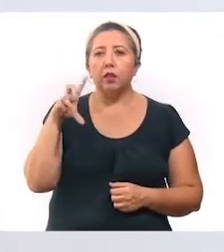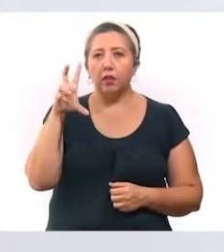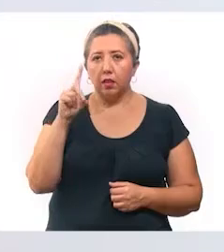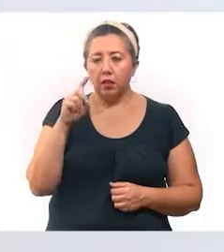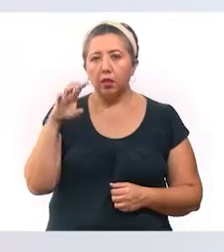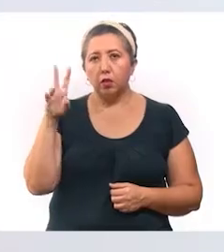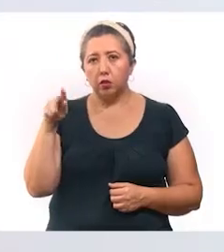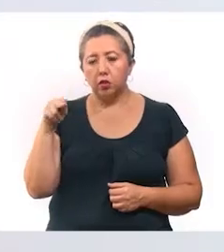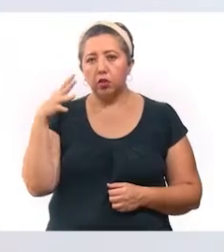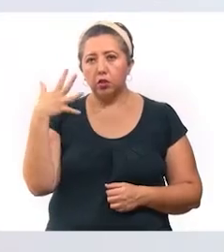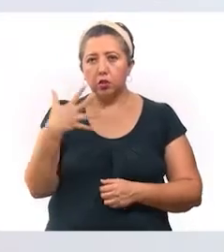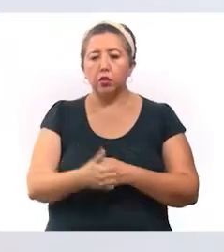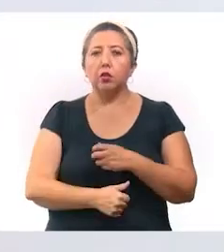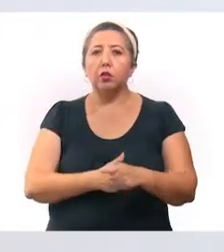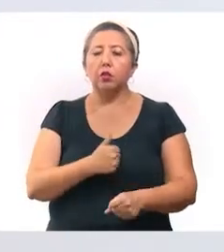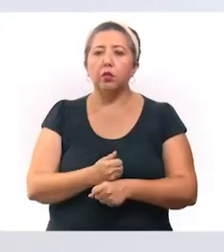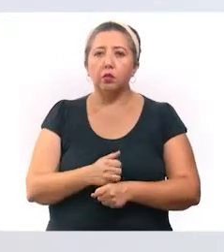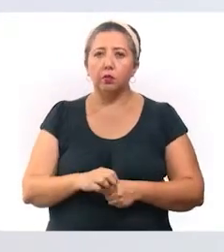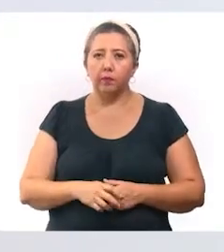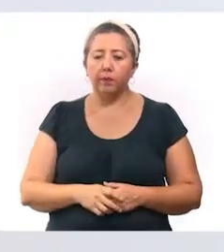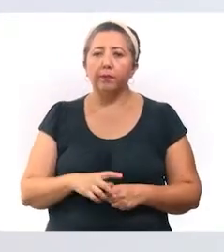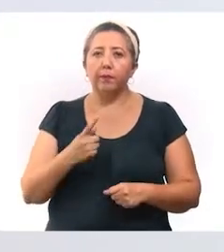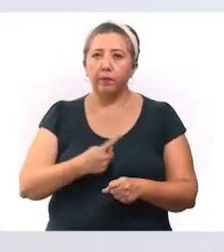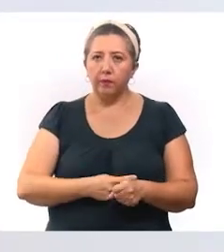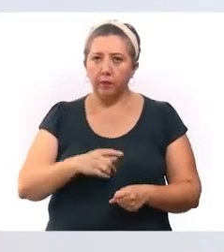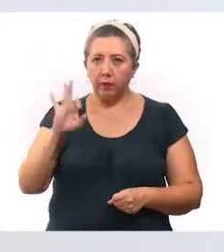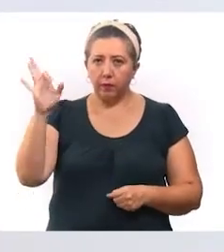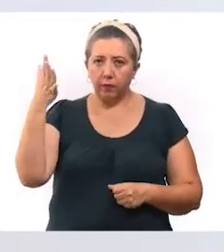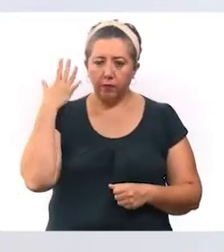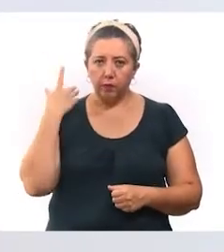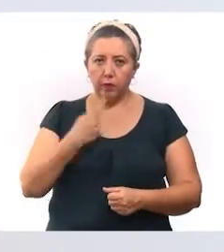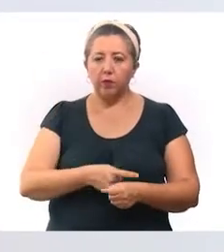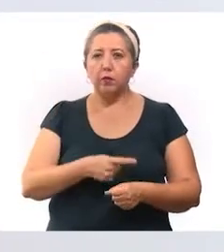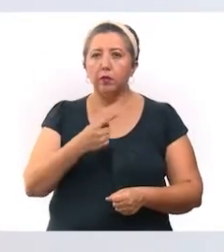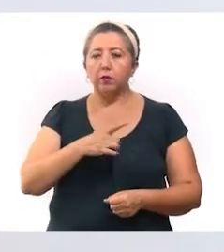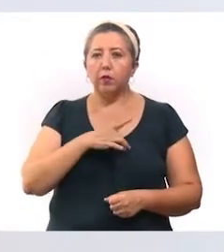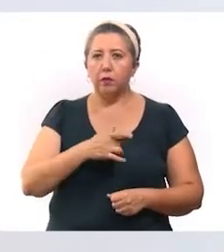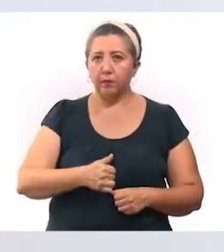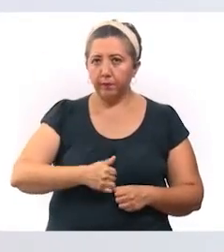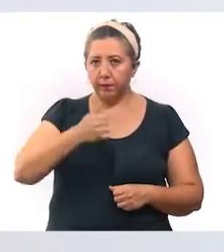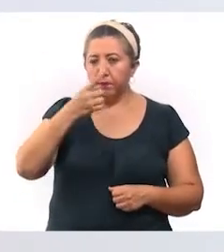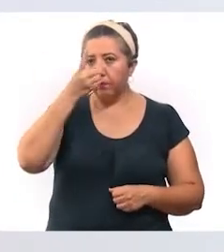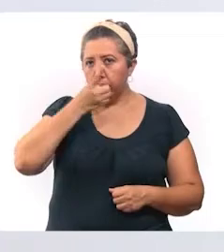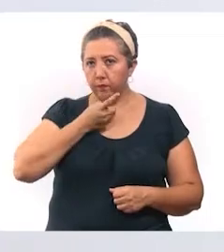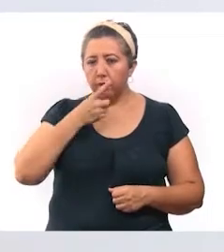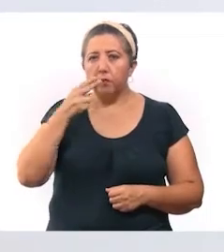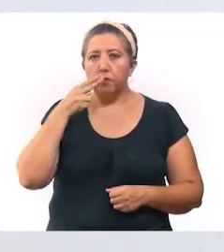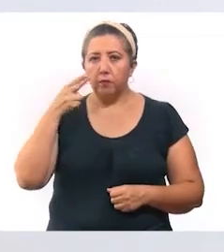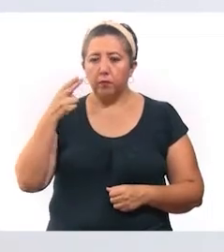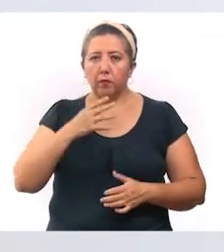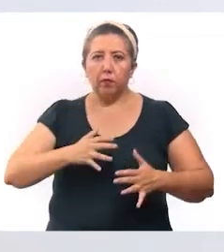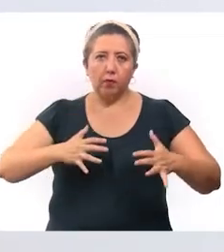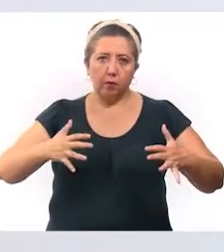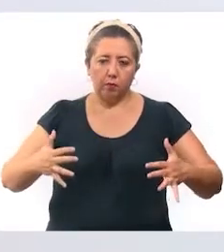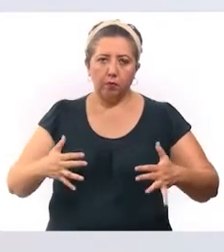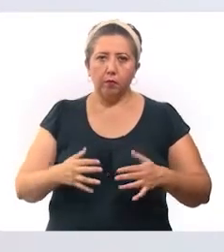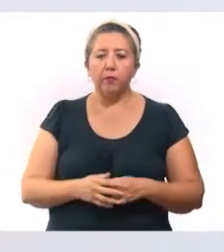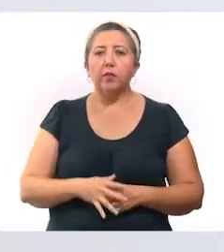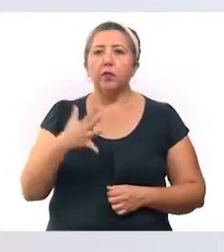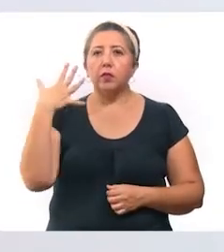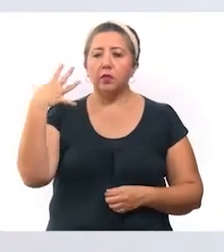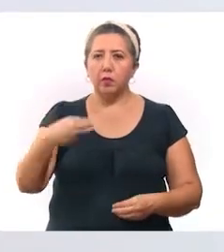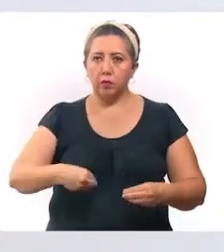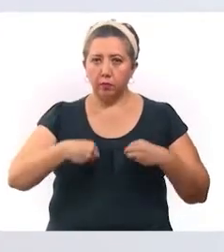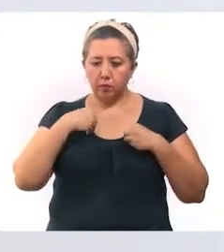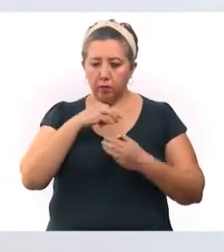de 30 a 85 años. Sus principales enfermedades fueron hipertensión arterial, diabetes, tabaquismo y obesidad.